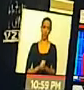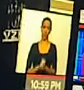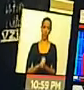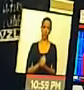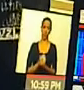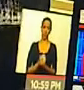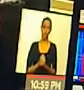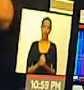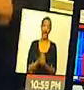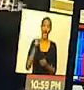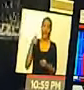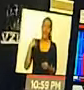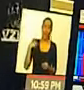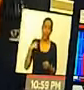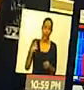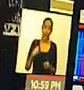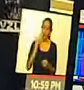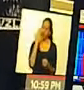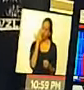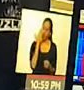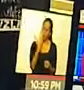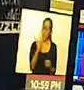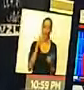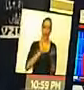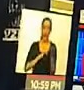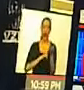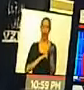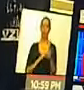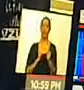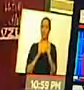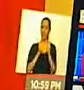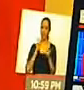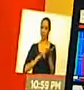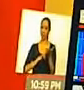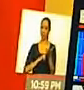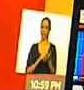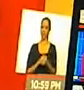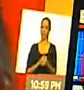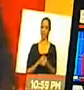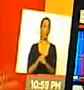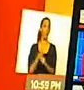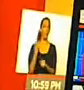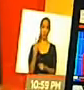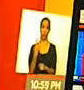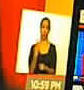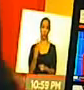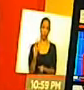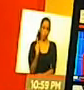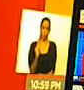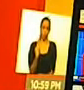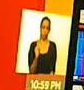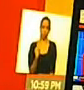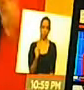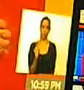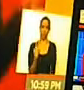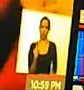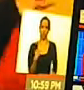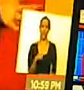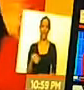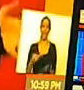Él se tiene que enfrentar con la realidad. Principio de realidad. Terminar solo. ¿Qué es lo que va a hacer? Solo. Así, parado solo, pero faltando.